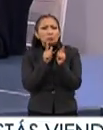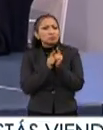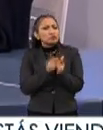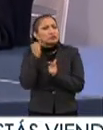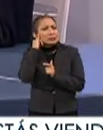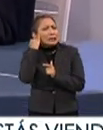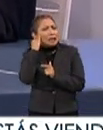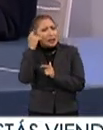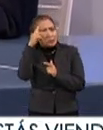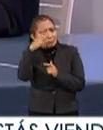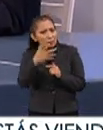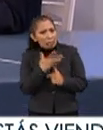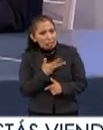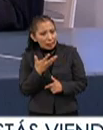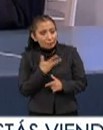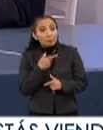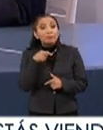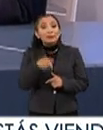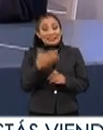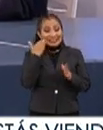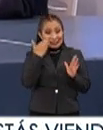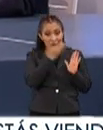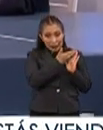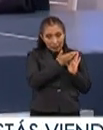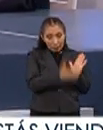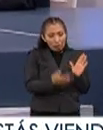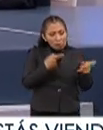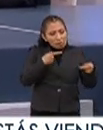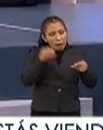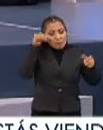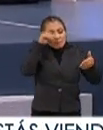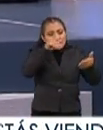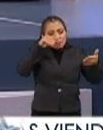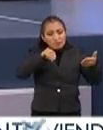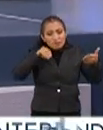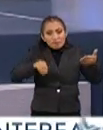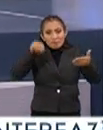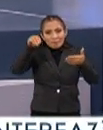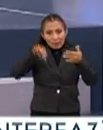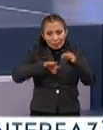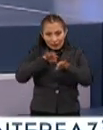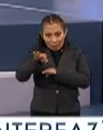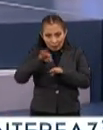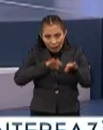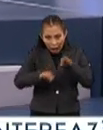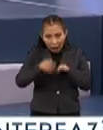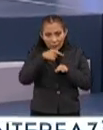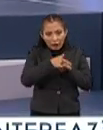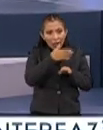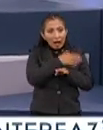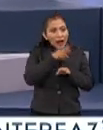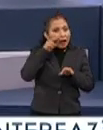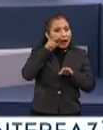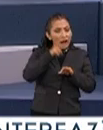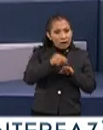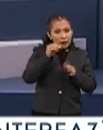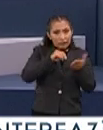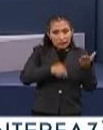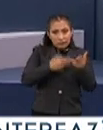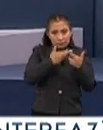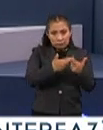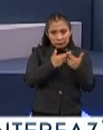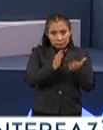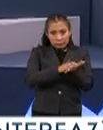tiene México. Entonces, durante este tiempo se logró incorporar el trabajo con el que CEDEI cuenta en sus